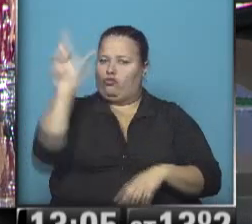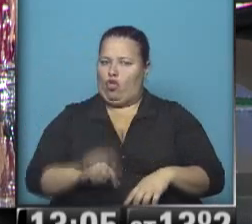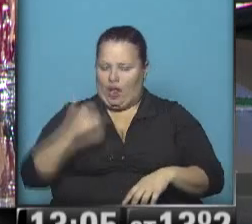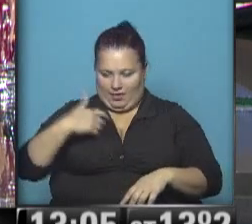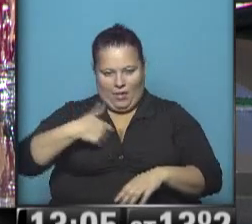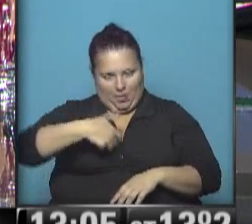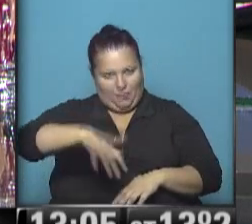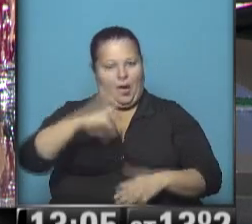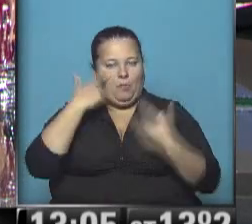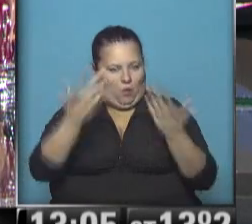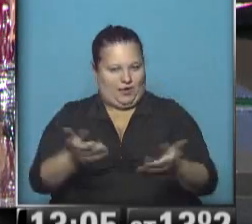enseguida vamos a estar compartiéndolo y no